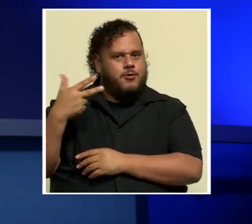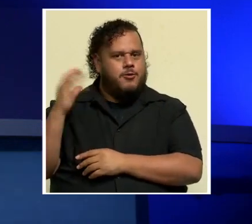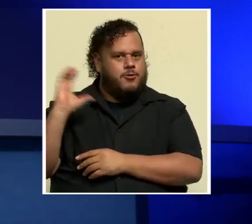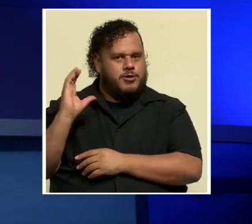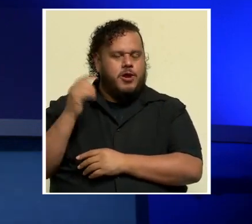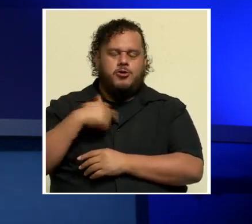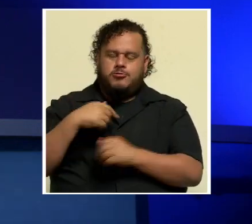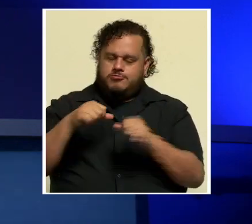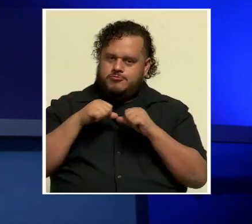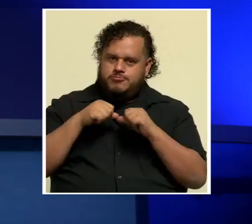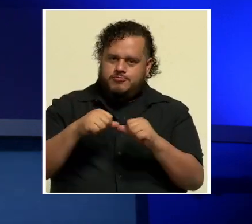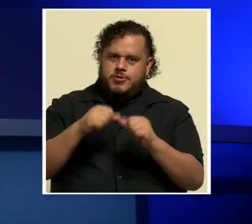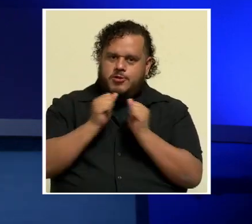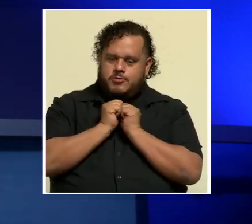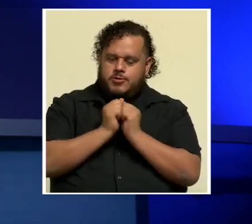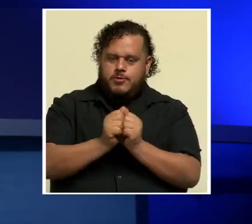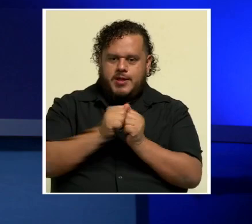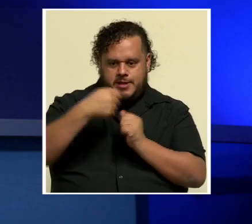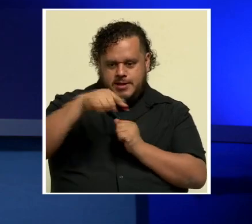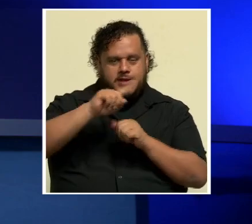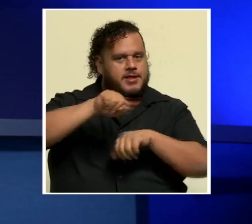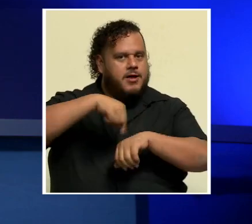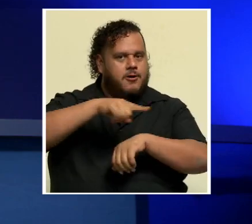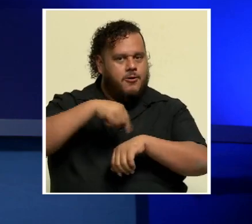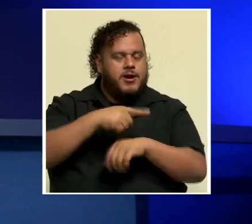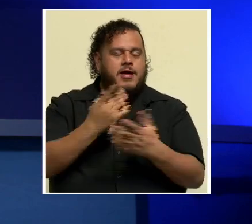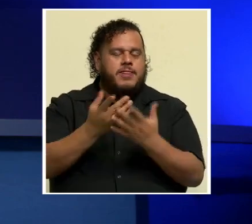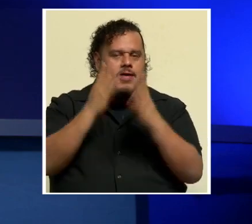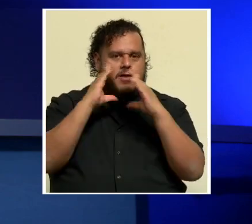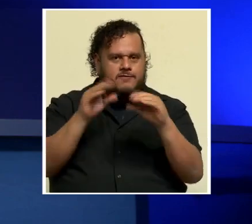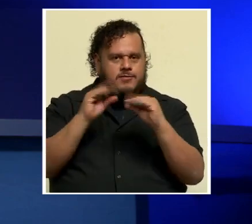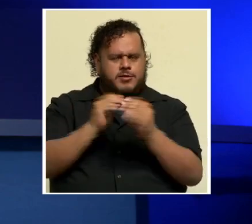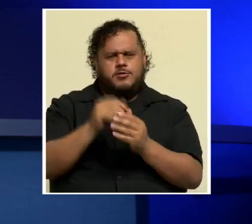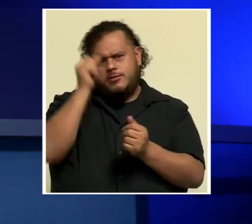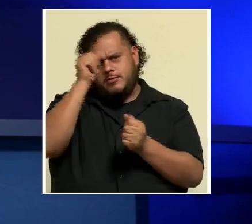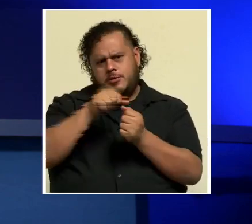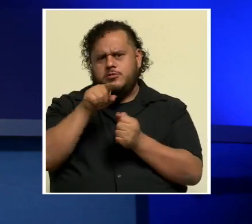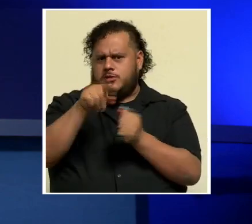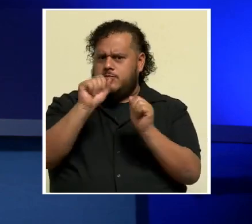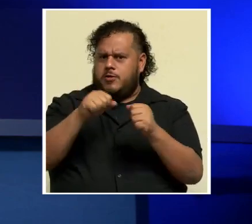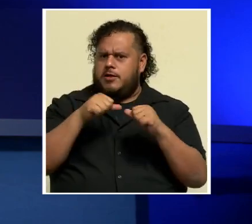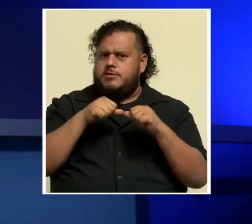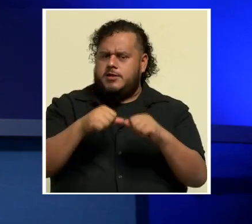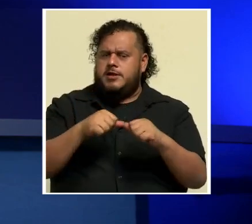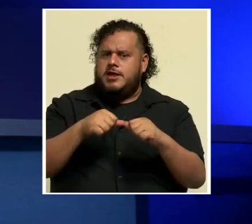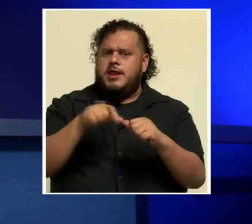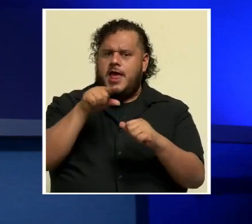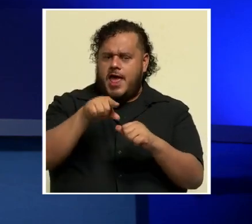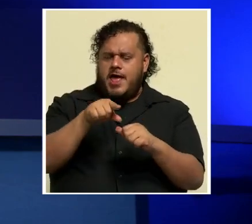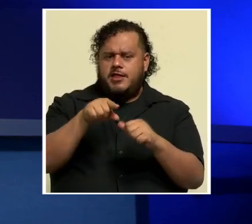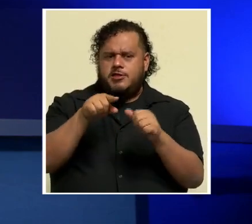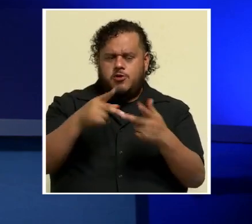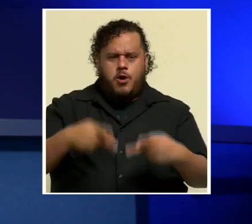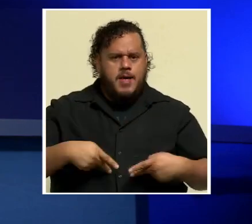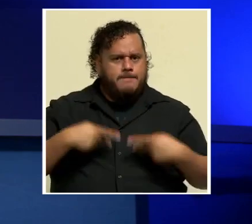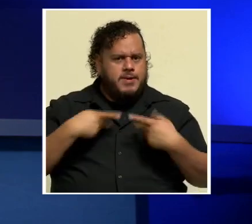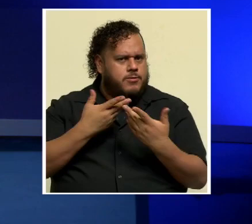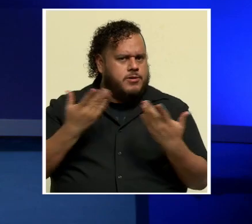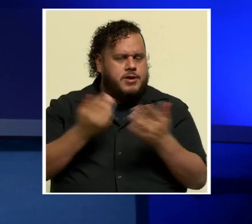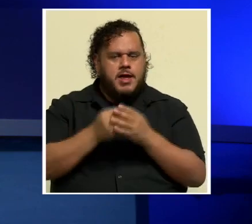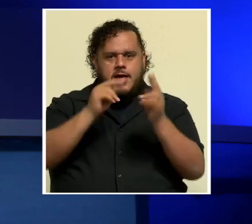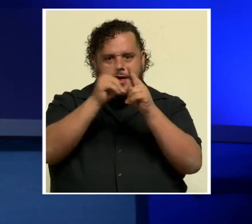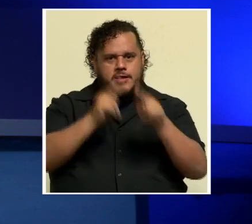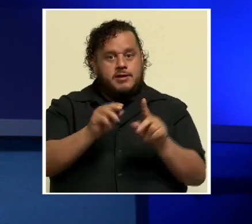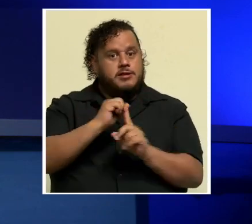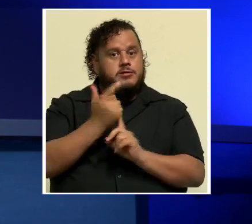ustedes durante la próxima hora de información. Les recordamos que también pueden seguir en vivo esta transmisión mediante las plataformas de redes